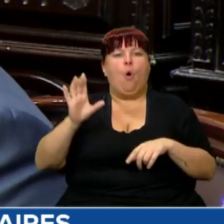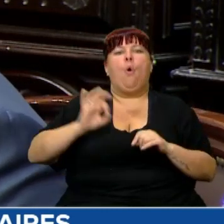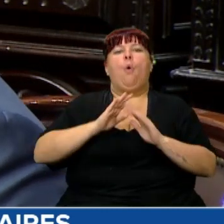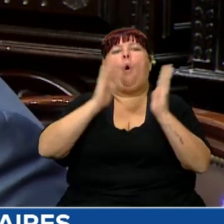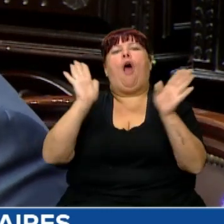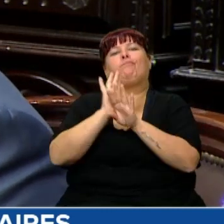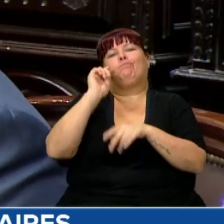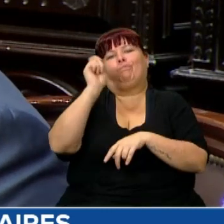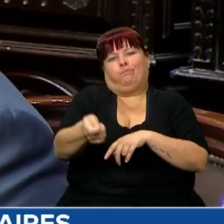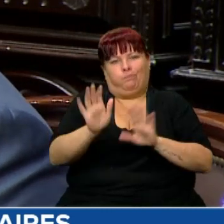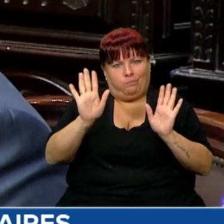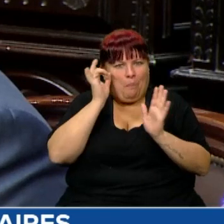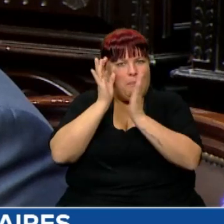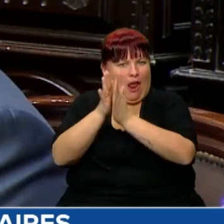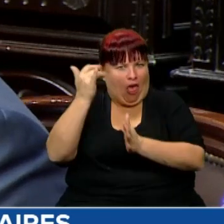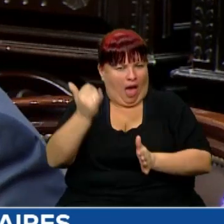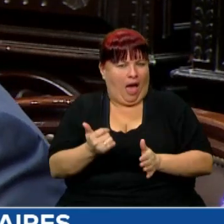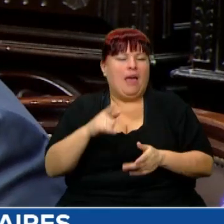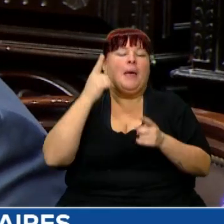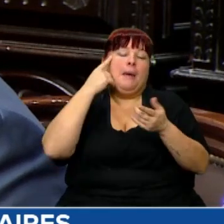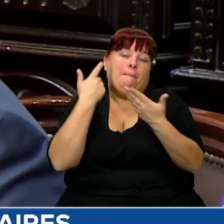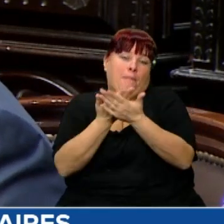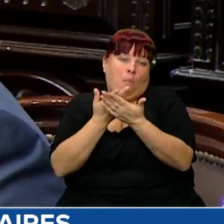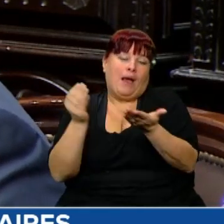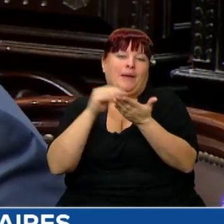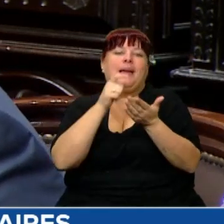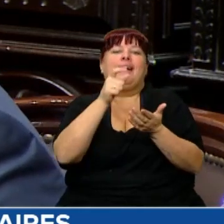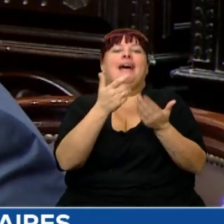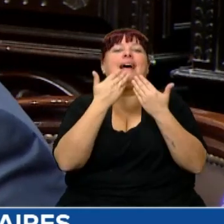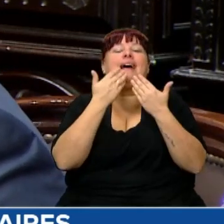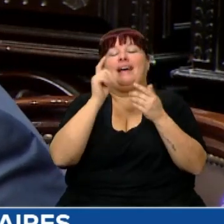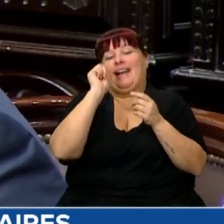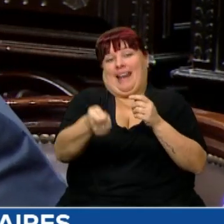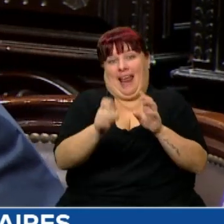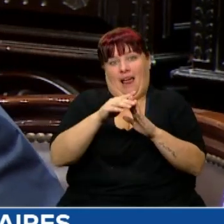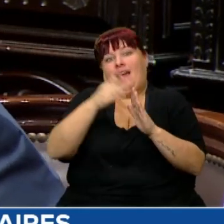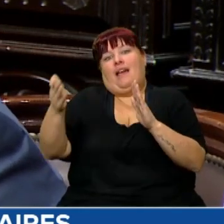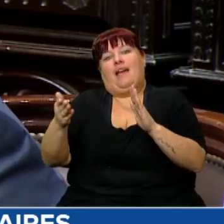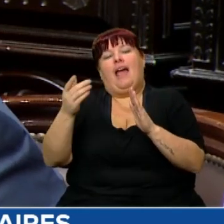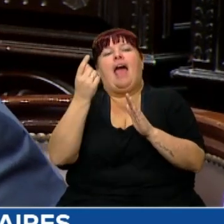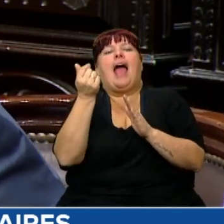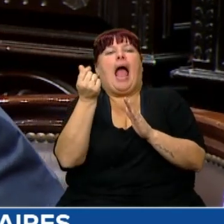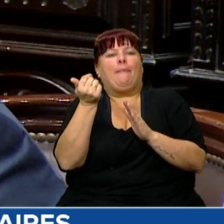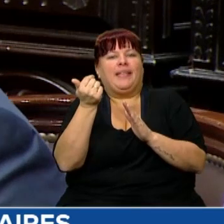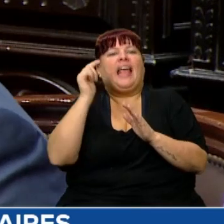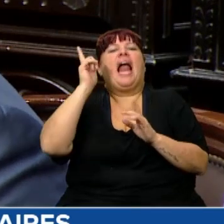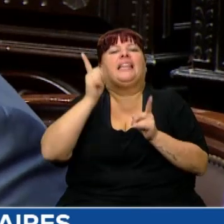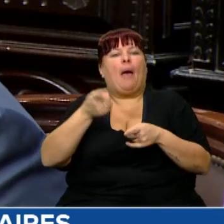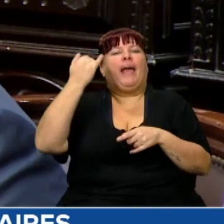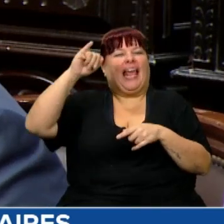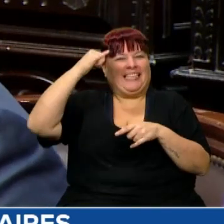de gracia. Se propone agregar, después de la palabra gracia, de capital e